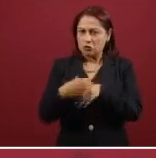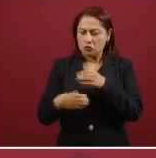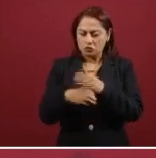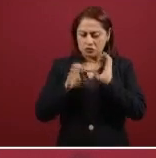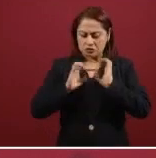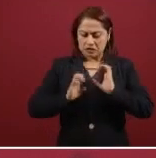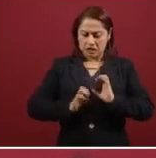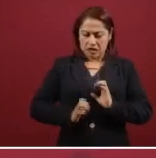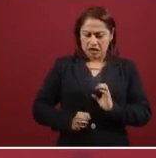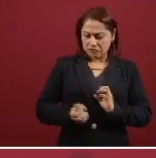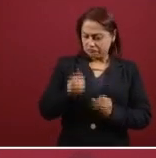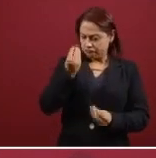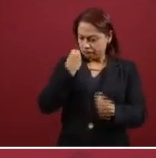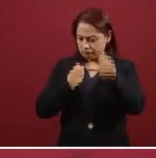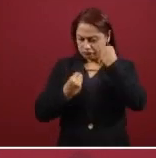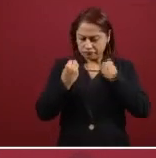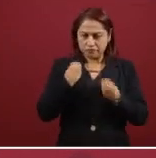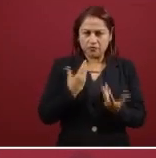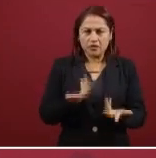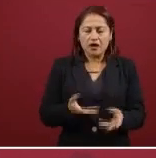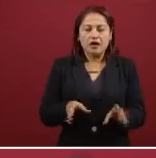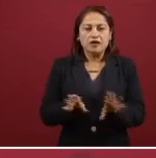en la vida.